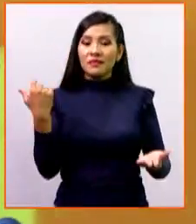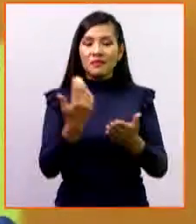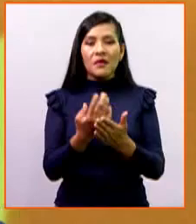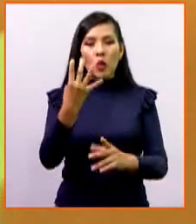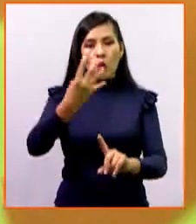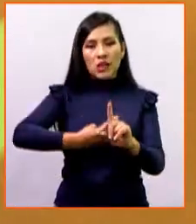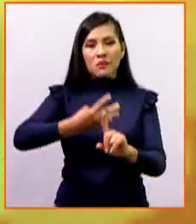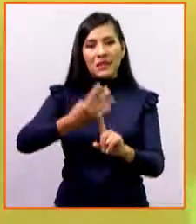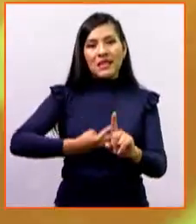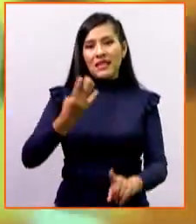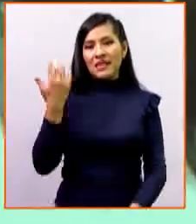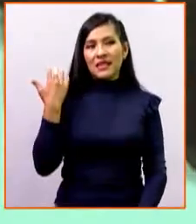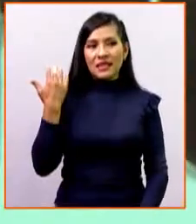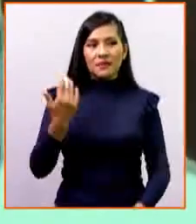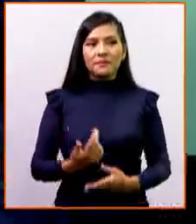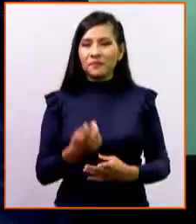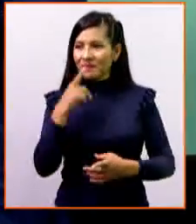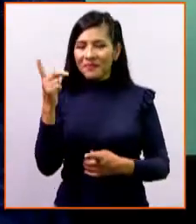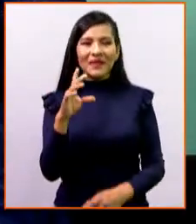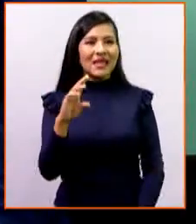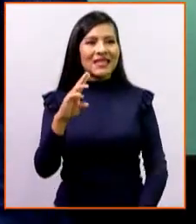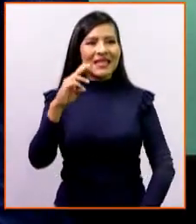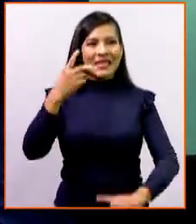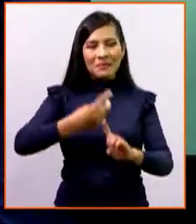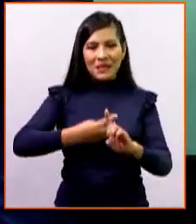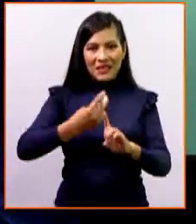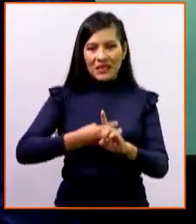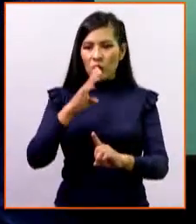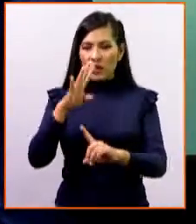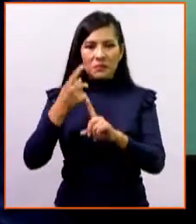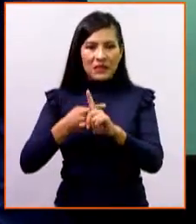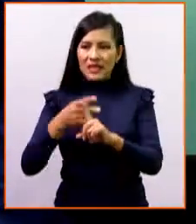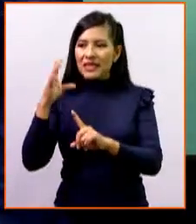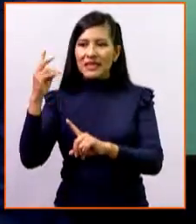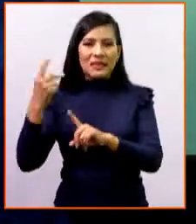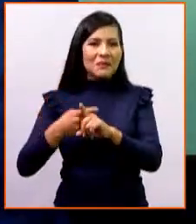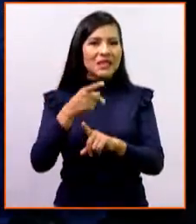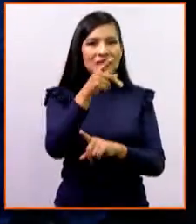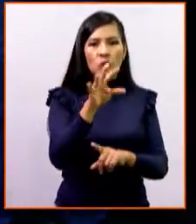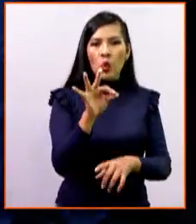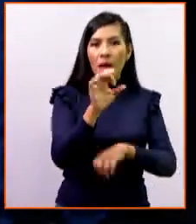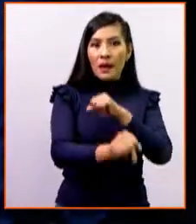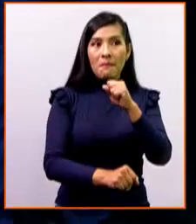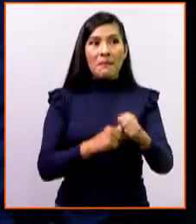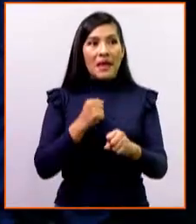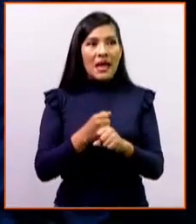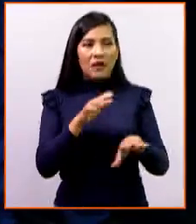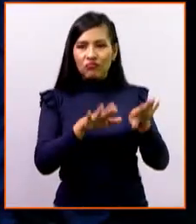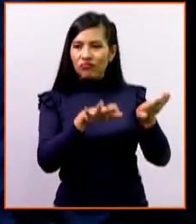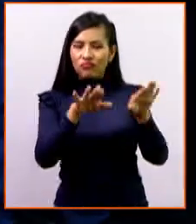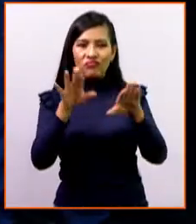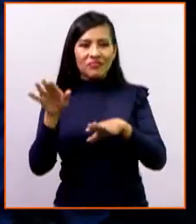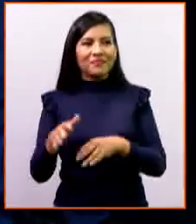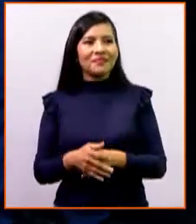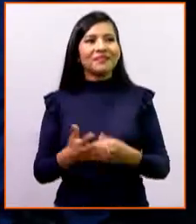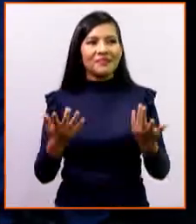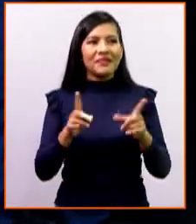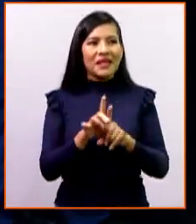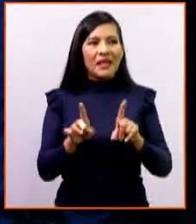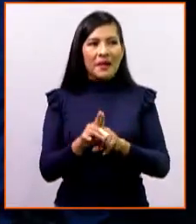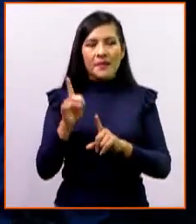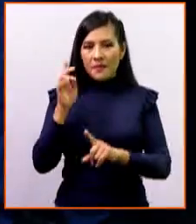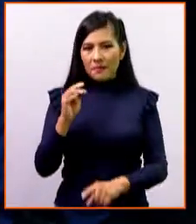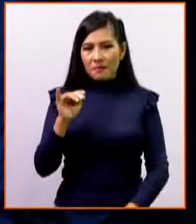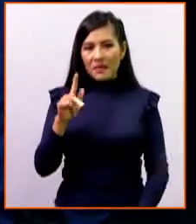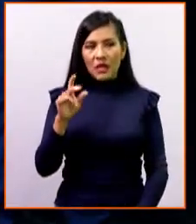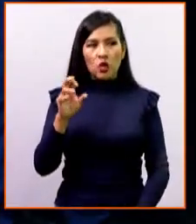meses. ¿Tú? 6 meses. 6 meses, 4 meses, 6 meses, 9 años. Bueno, hay de todo entonces acá. Así, con Miki también, ¿no? Miki también.